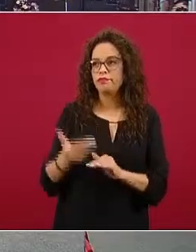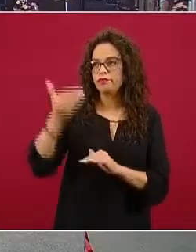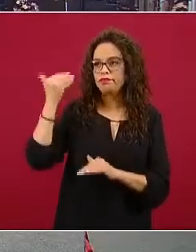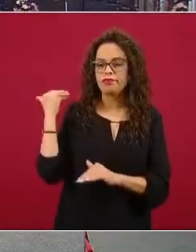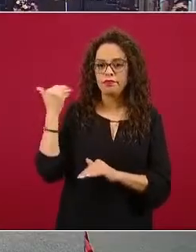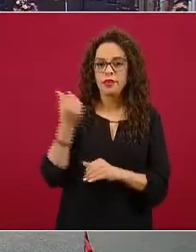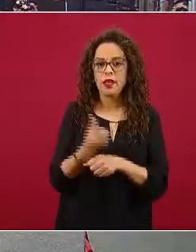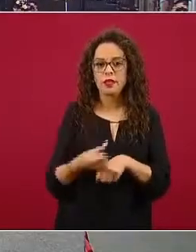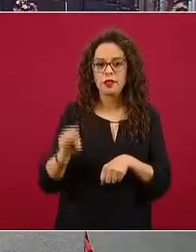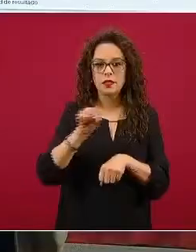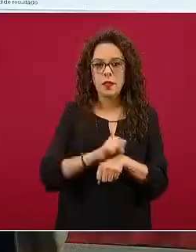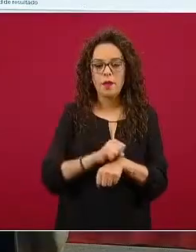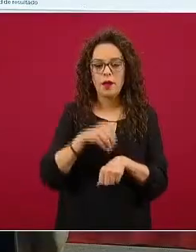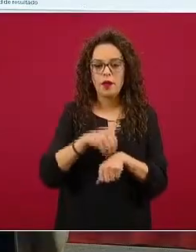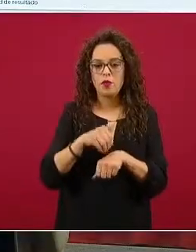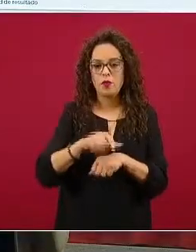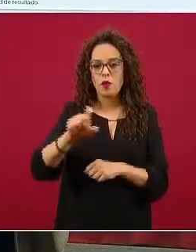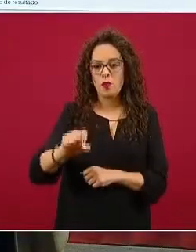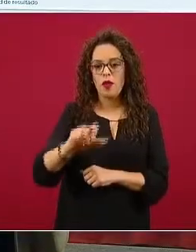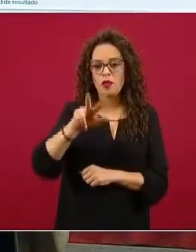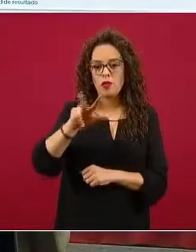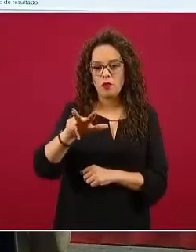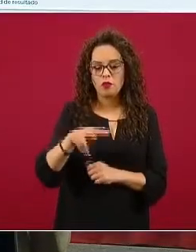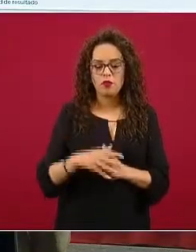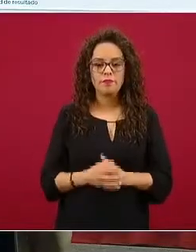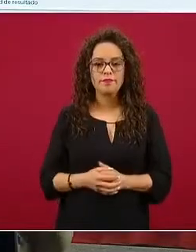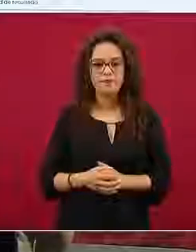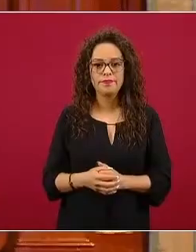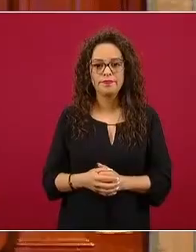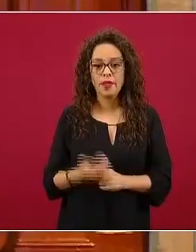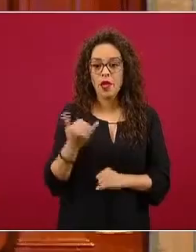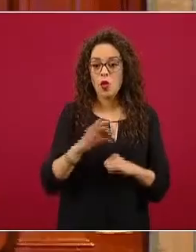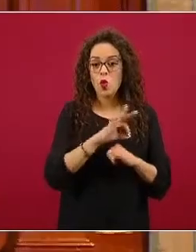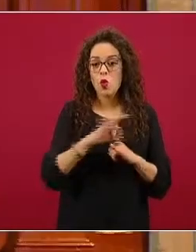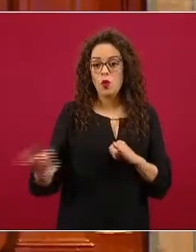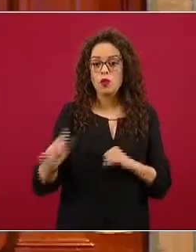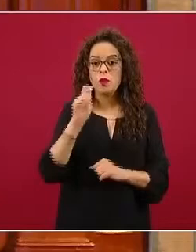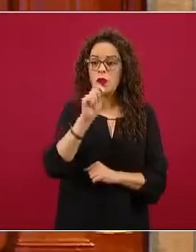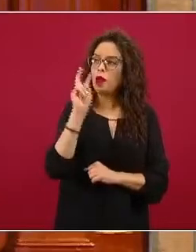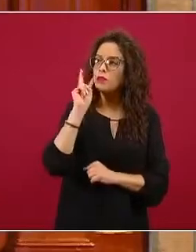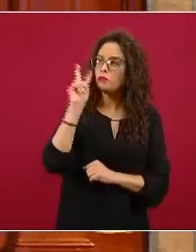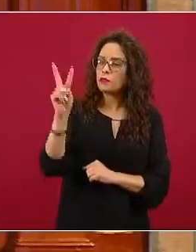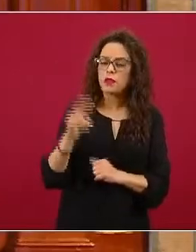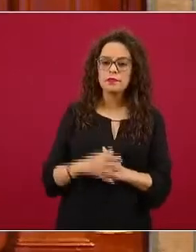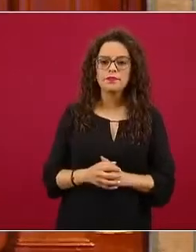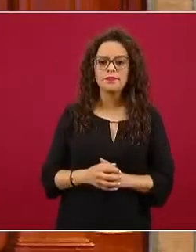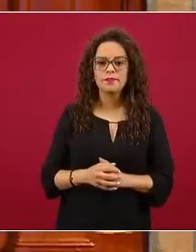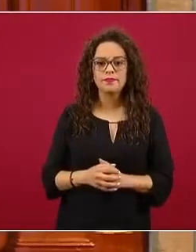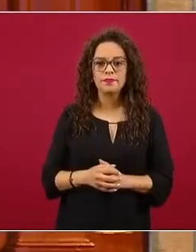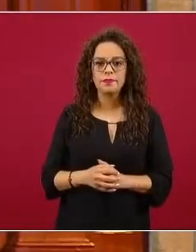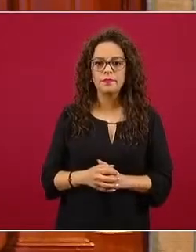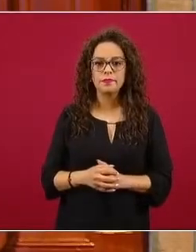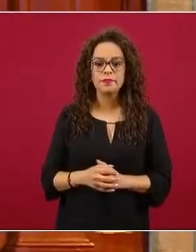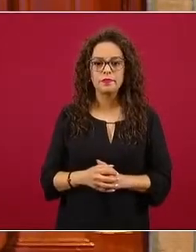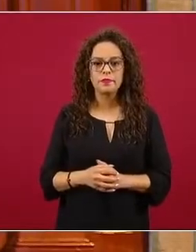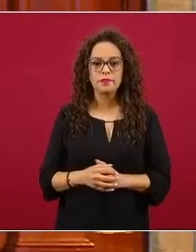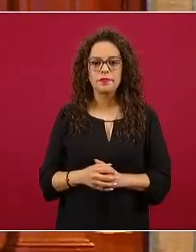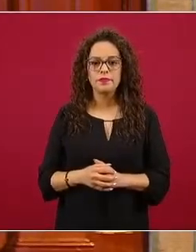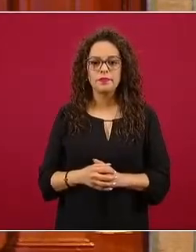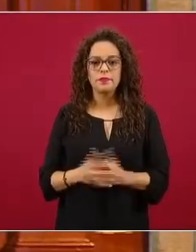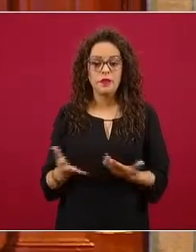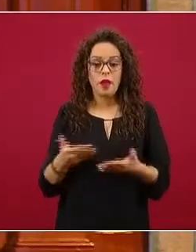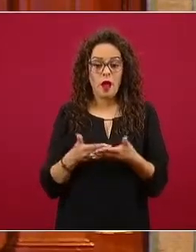semana epidemiológica 28. Y finalmente vamos a revisar en la siguiente diapositiva el comportamiento ahora